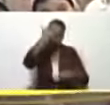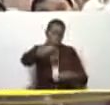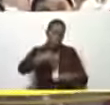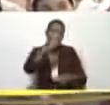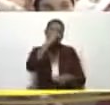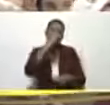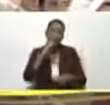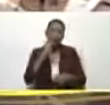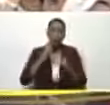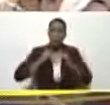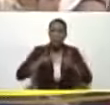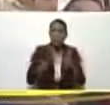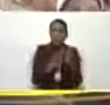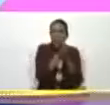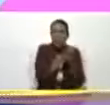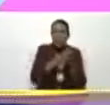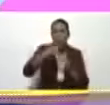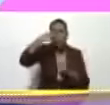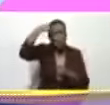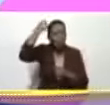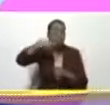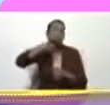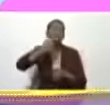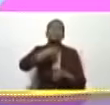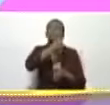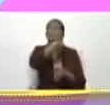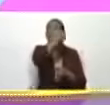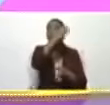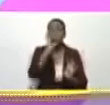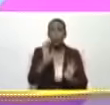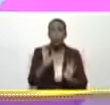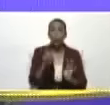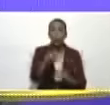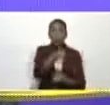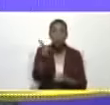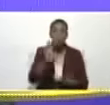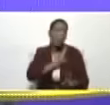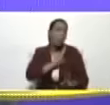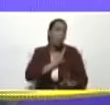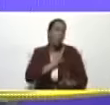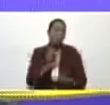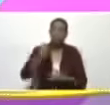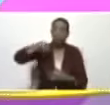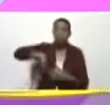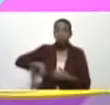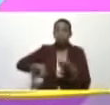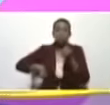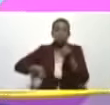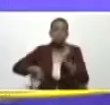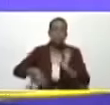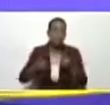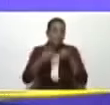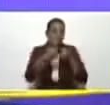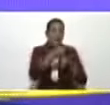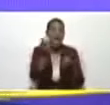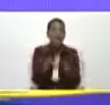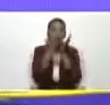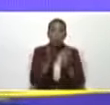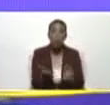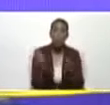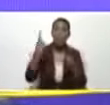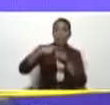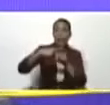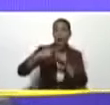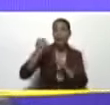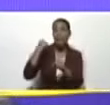hace un año vengo ejerciendo esta labor de barbero tien tu emprendimiento Sí es correcto presidente excelente estudio trabajo